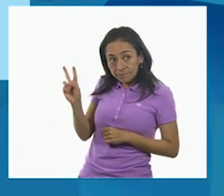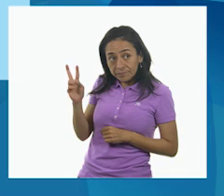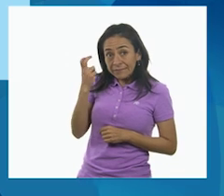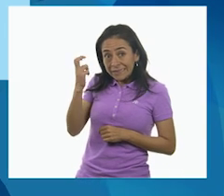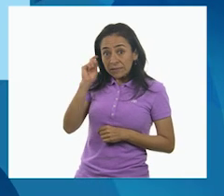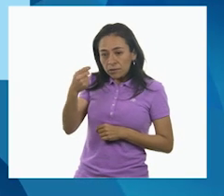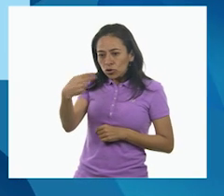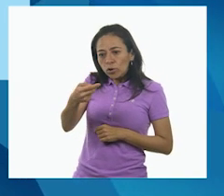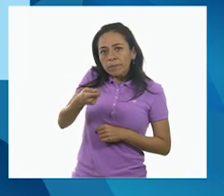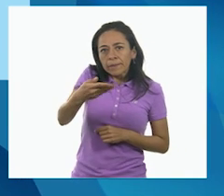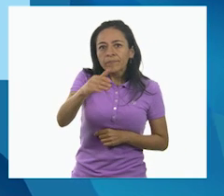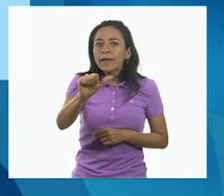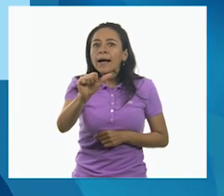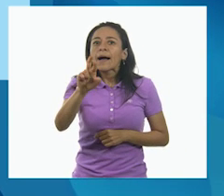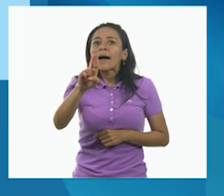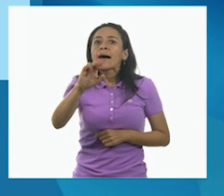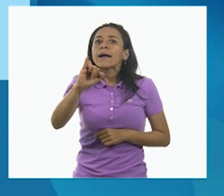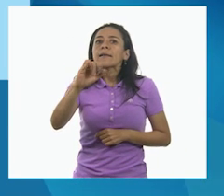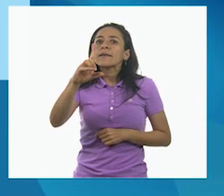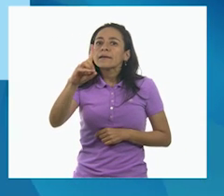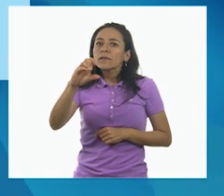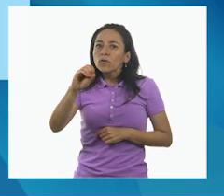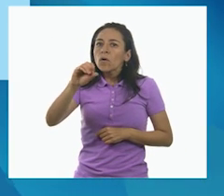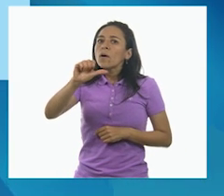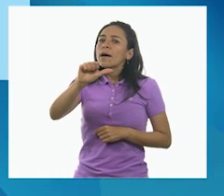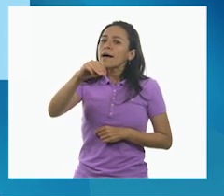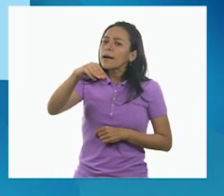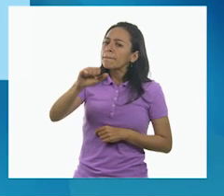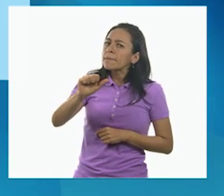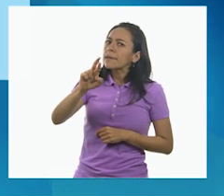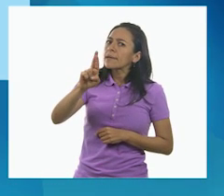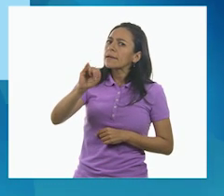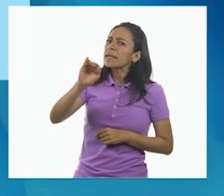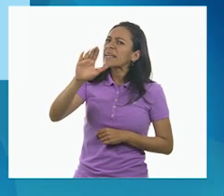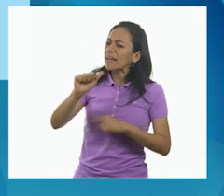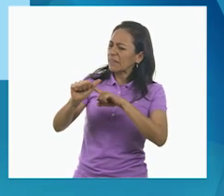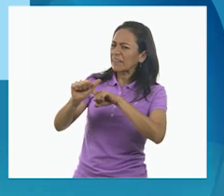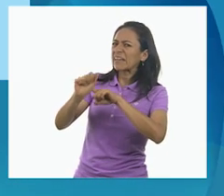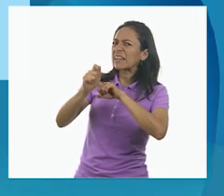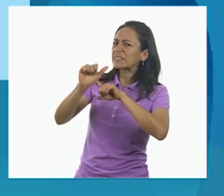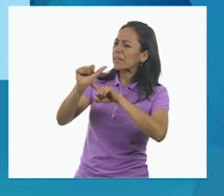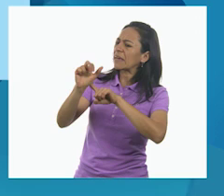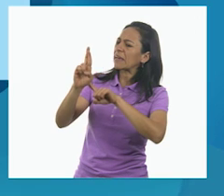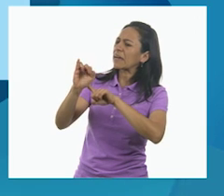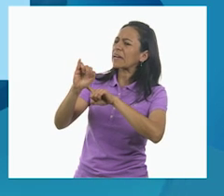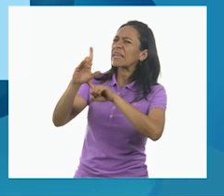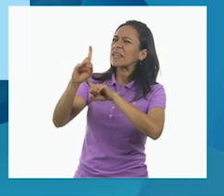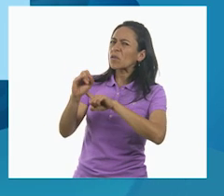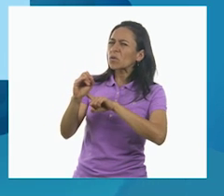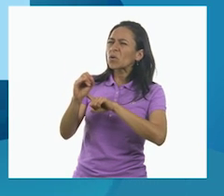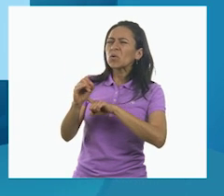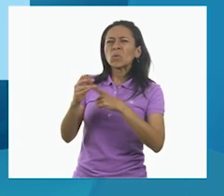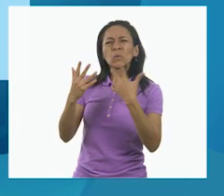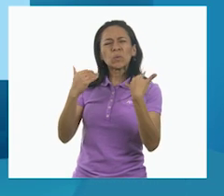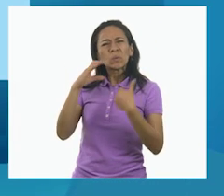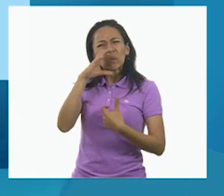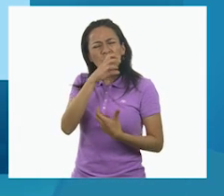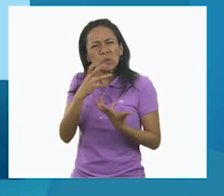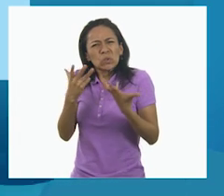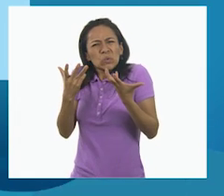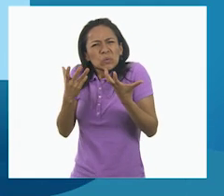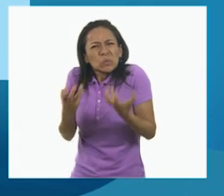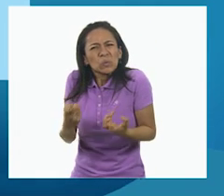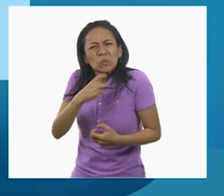llamaba Aridoamérica. Su nombre lo dice, es un lugar muy árido. Mucho ¿Cómo te lo imaginas? desierto, mucho